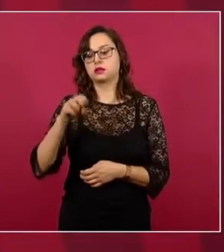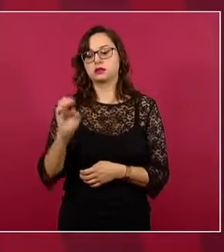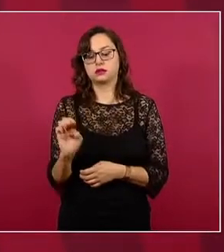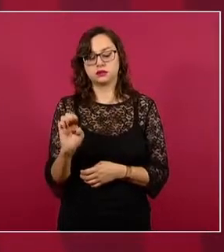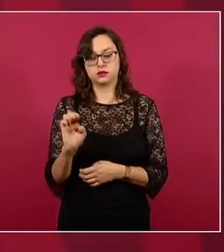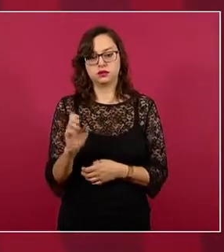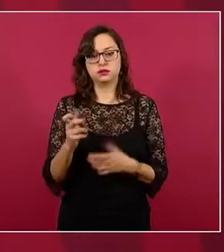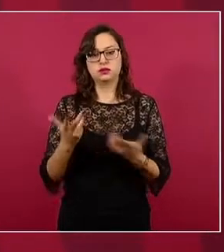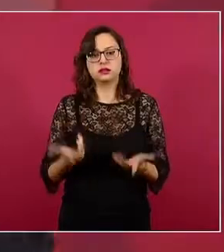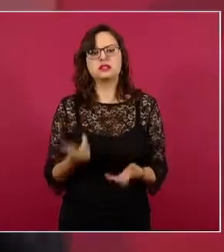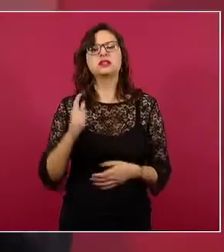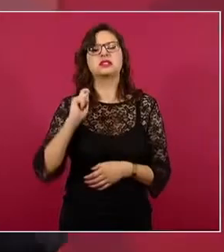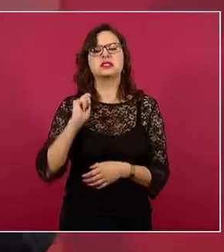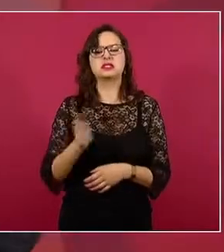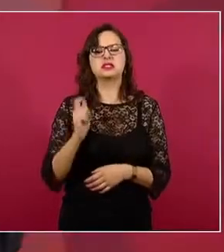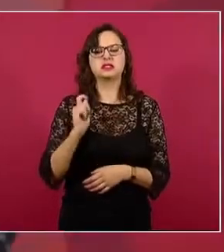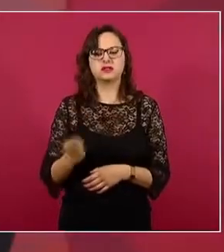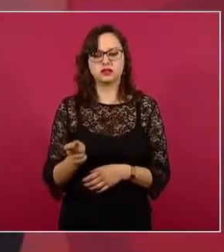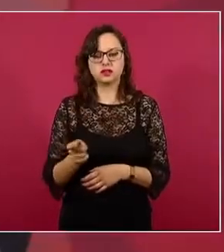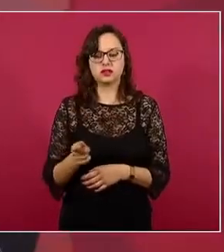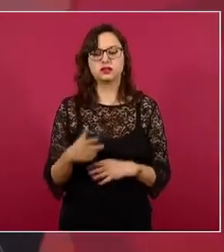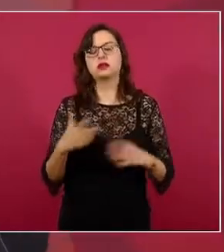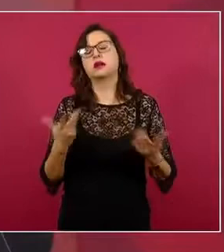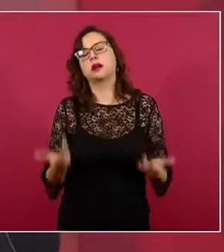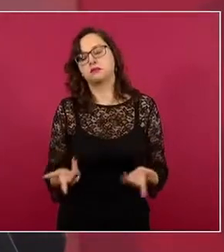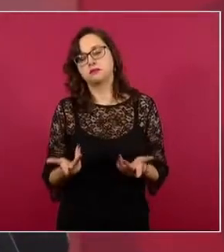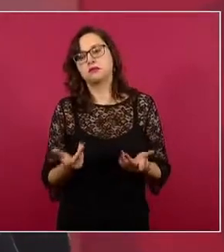que consiste en entregar